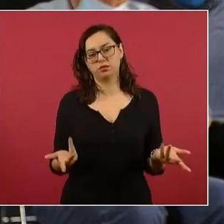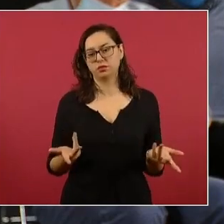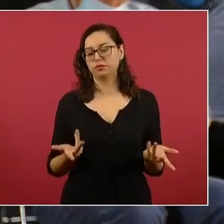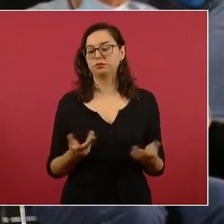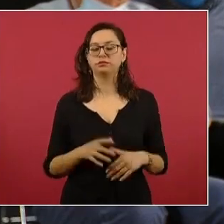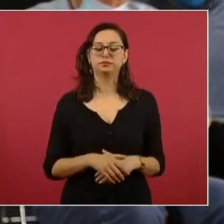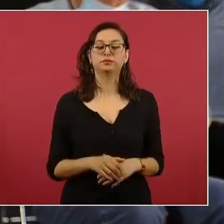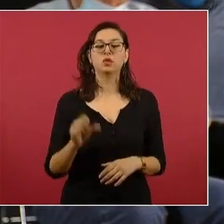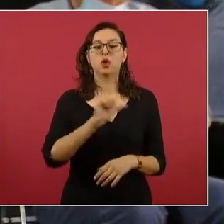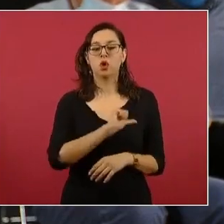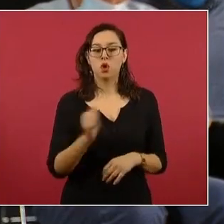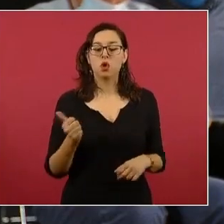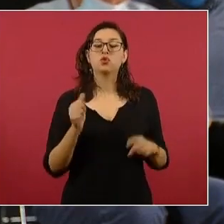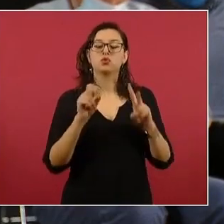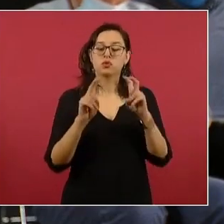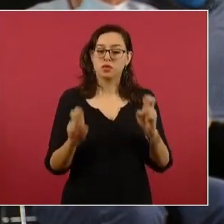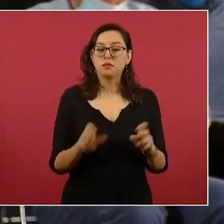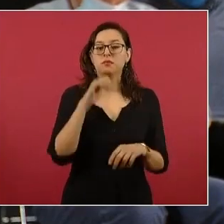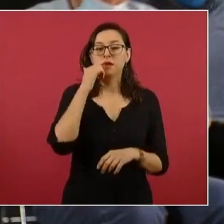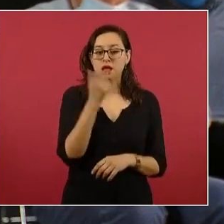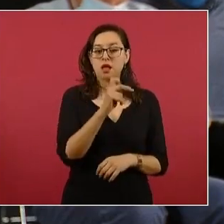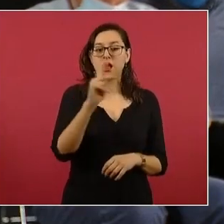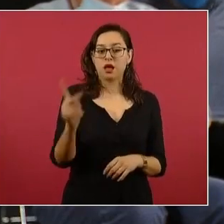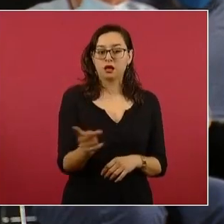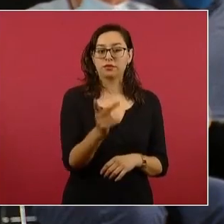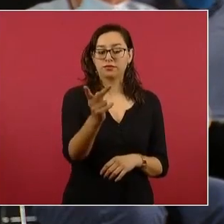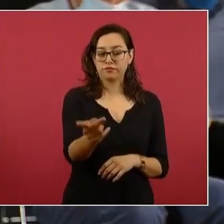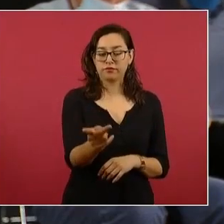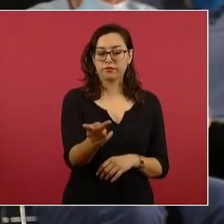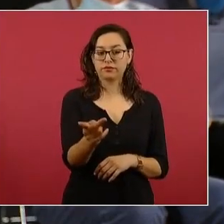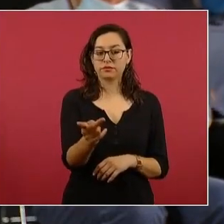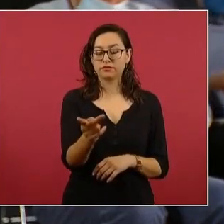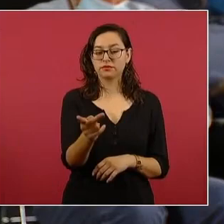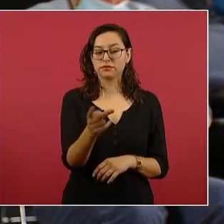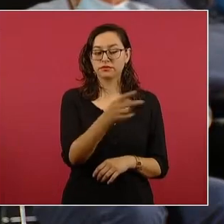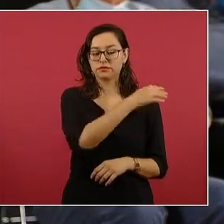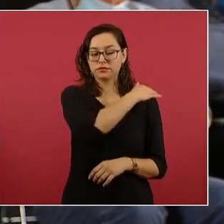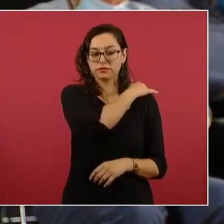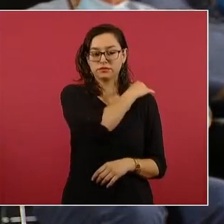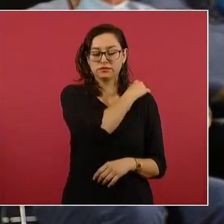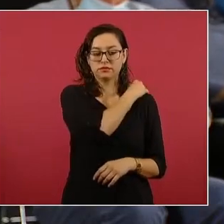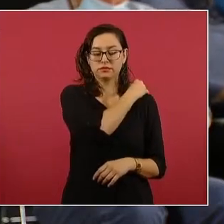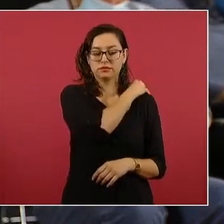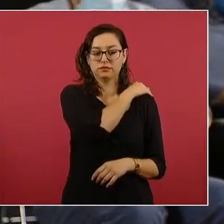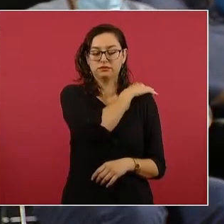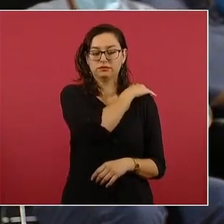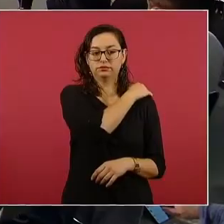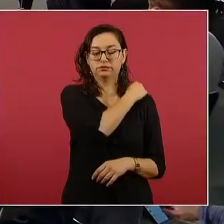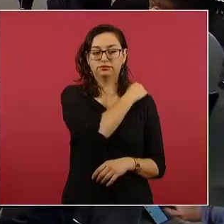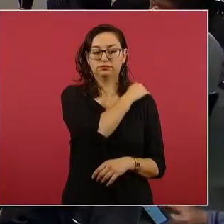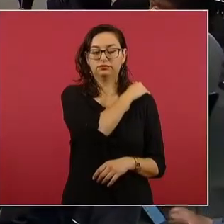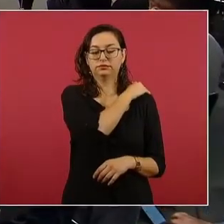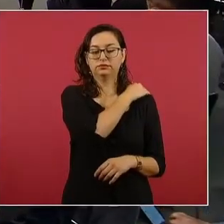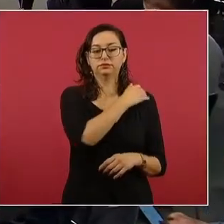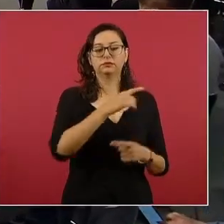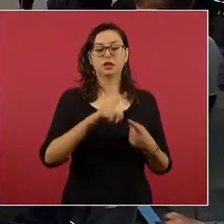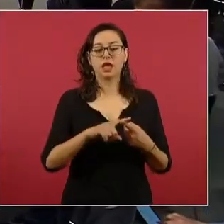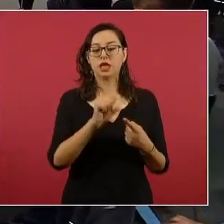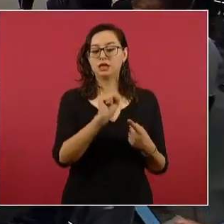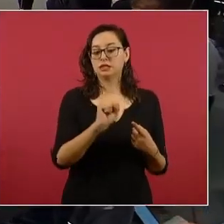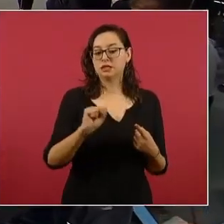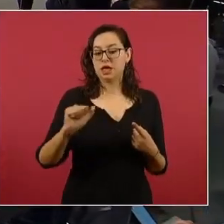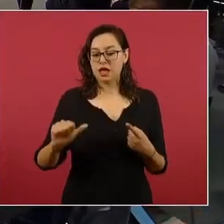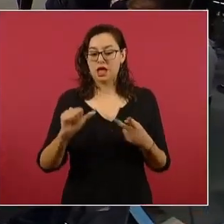lo otro que queríamos preguntarle es si la Secretaría de Salud y el DIF nacional, porque